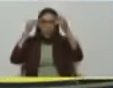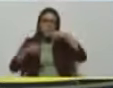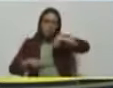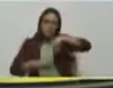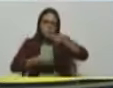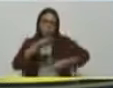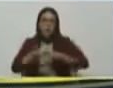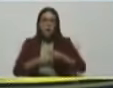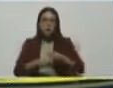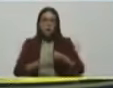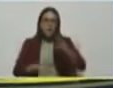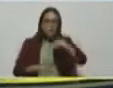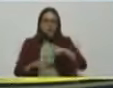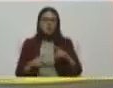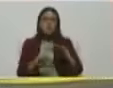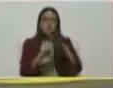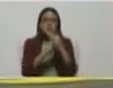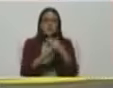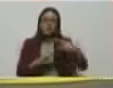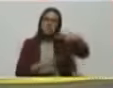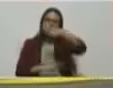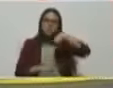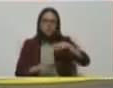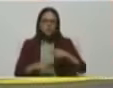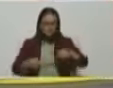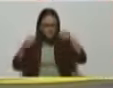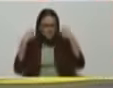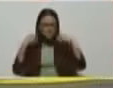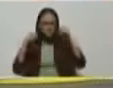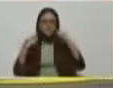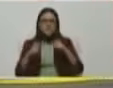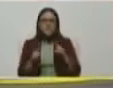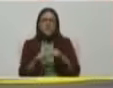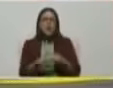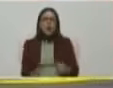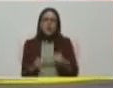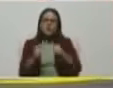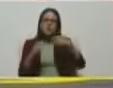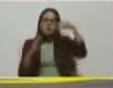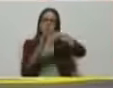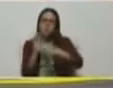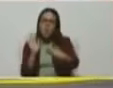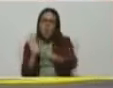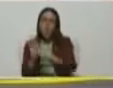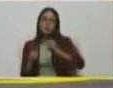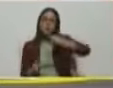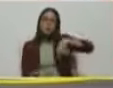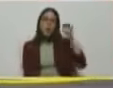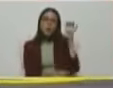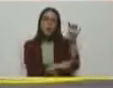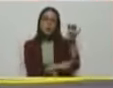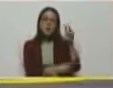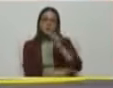en medio de la agresión más salvaje que se puede hacer contra un país.